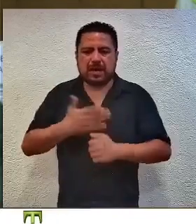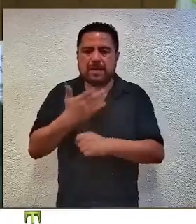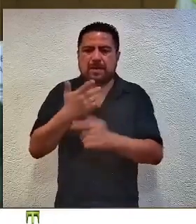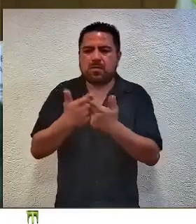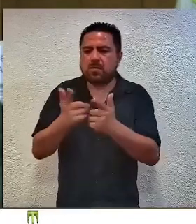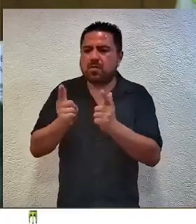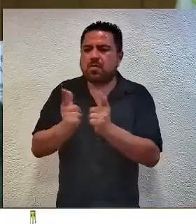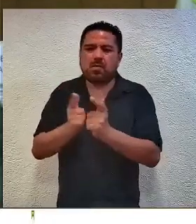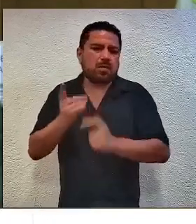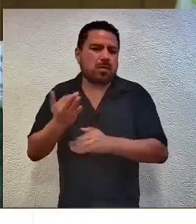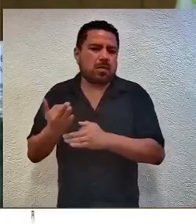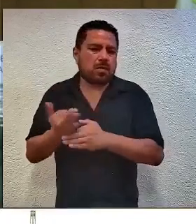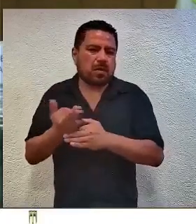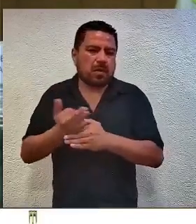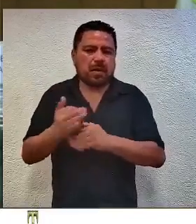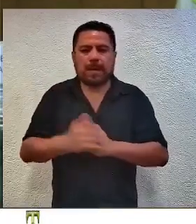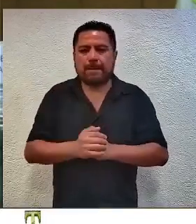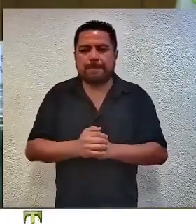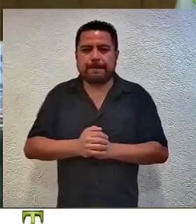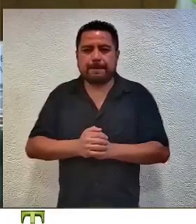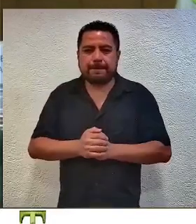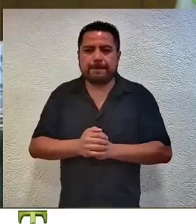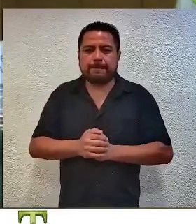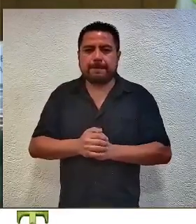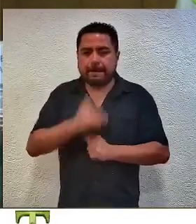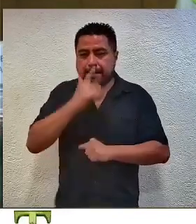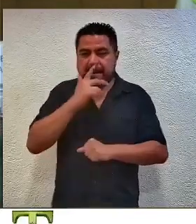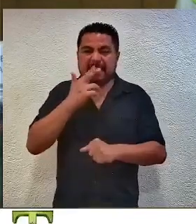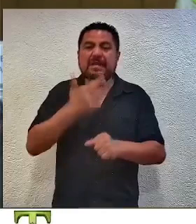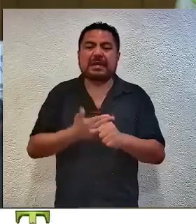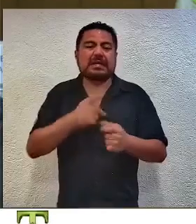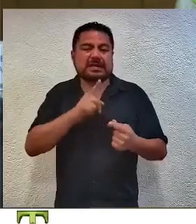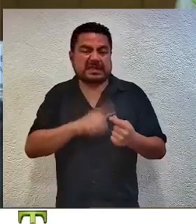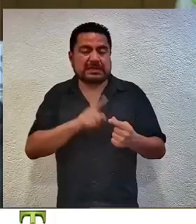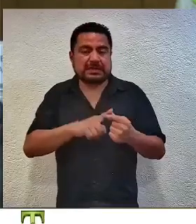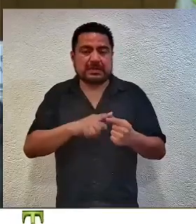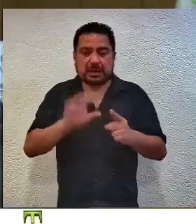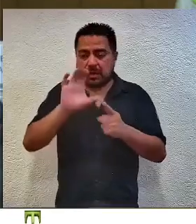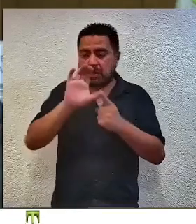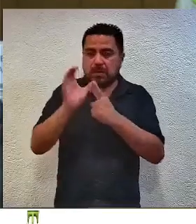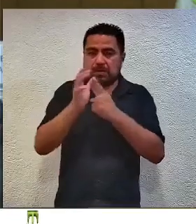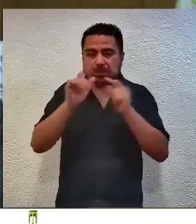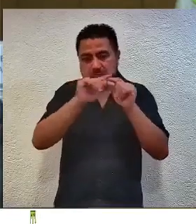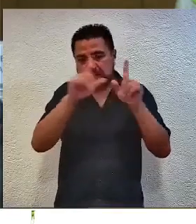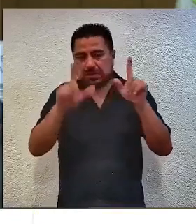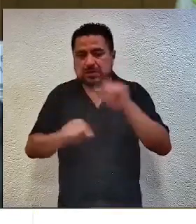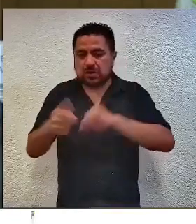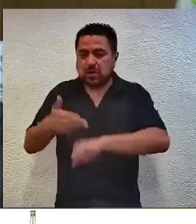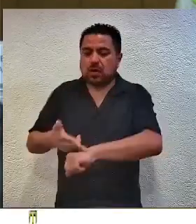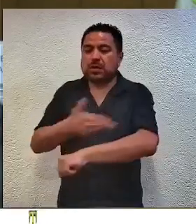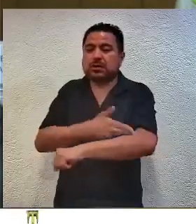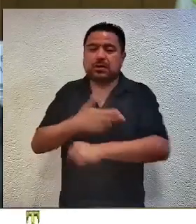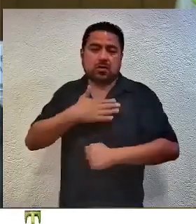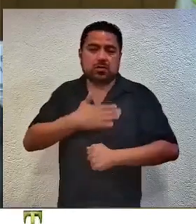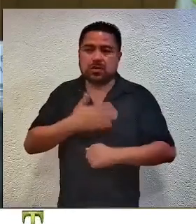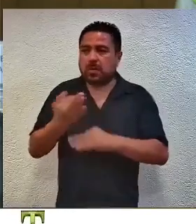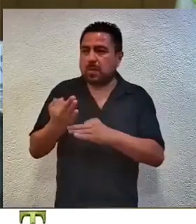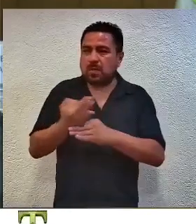Morena. La autoridad responsable, esto es la Comisión Nacional de Honestidad y Justicia de